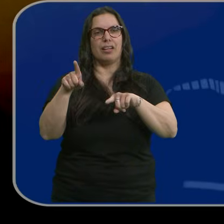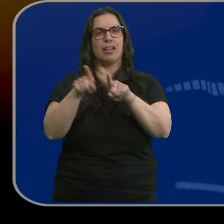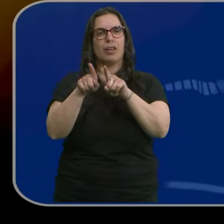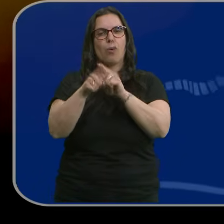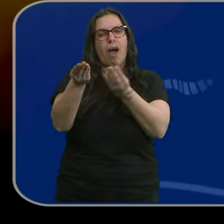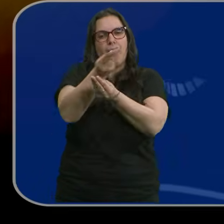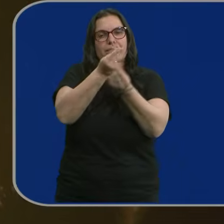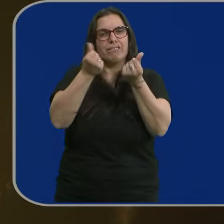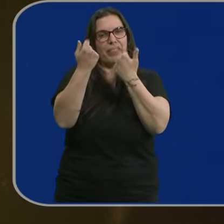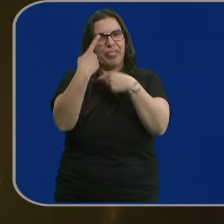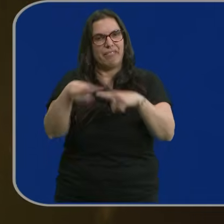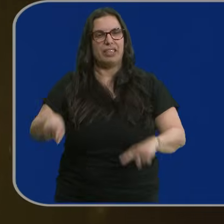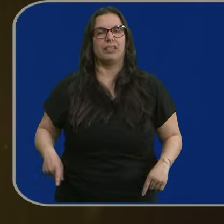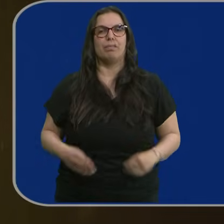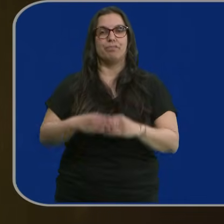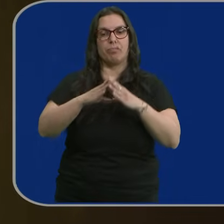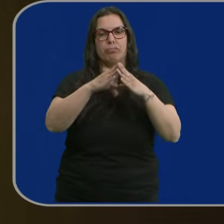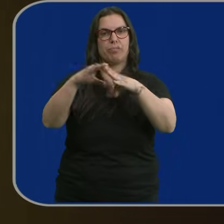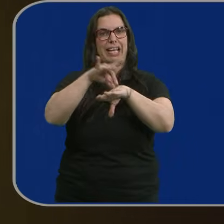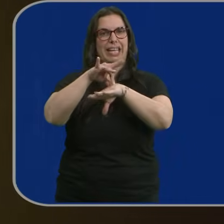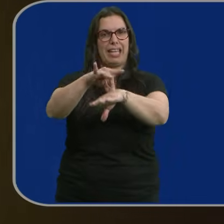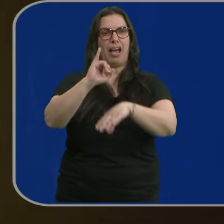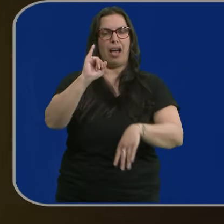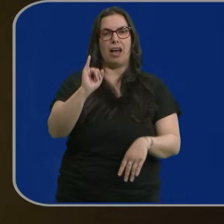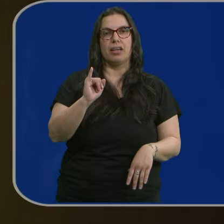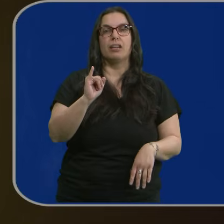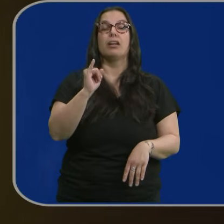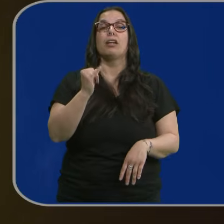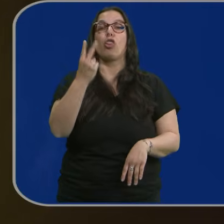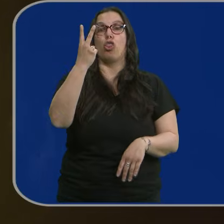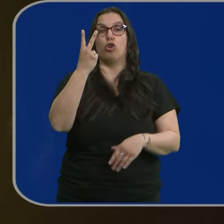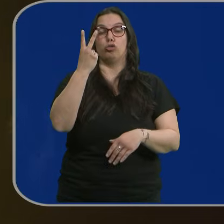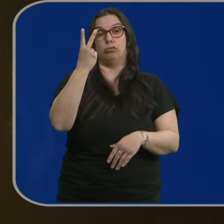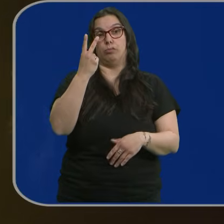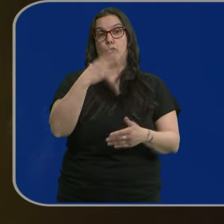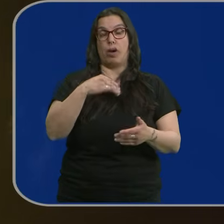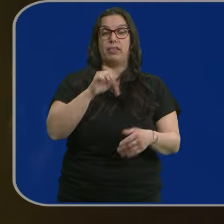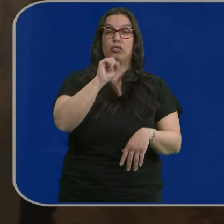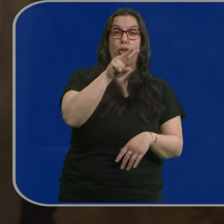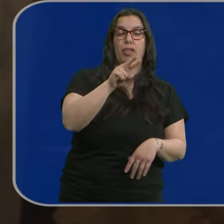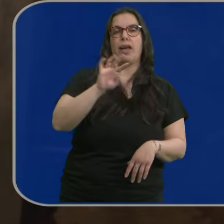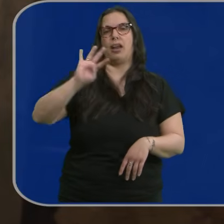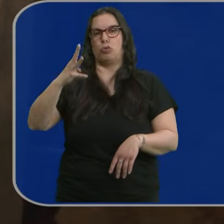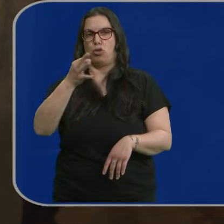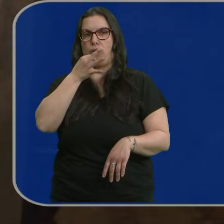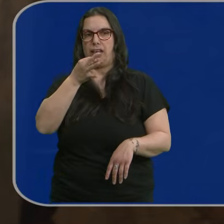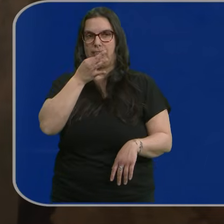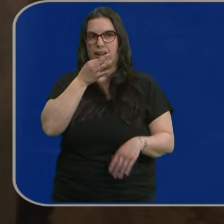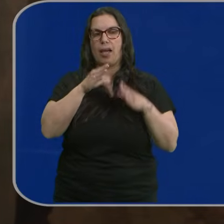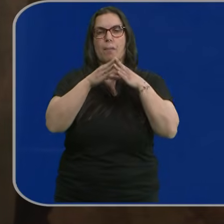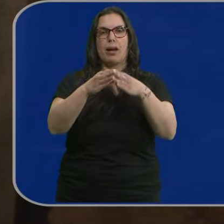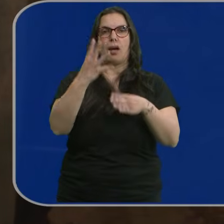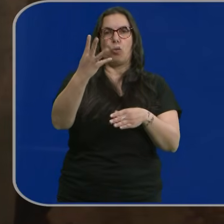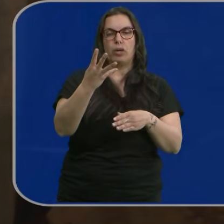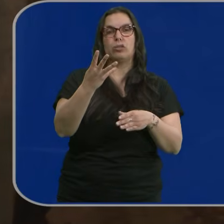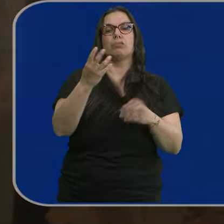del lugar ha cambiado para siempre. La travesía autoguiada tiene 2 pases diarios a las 12 y a las 4. Dispone de 4 barcas por pase con capacidad para